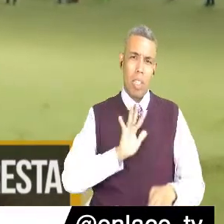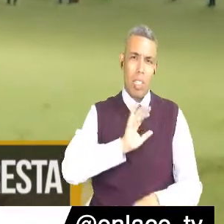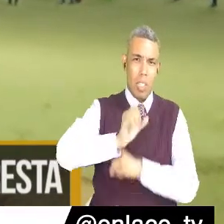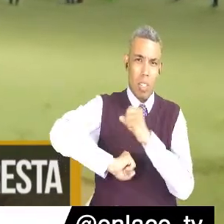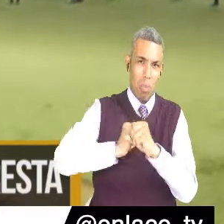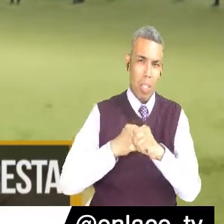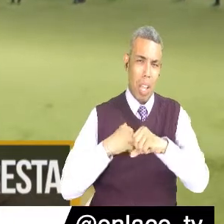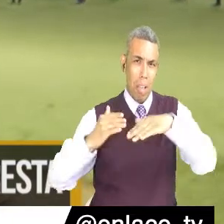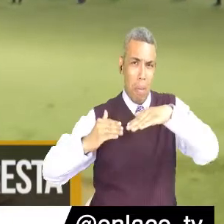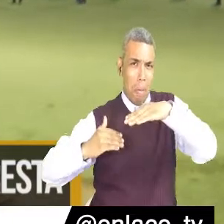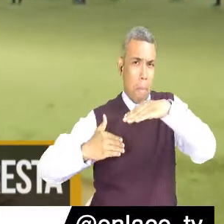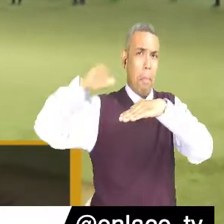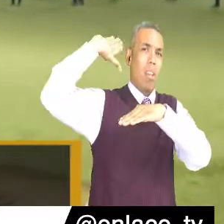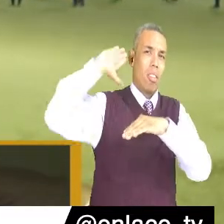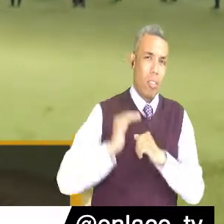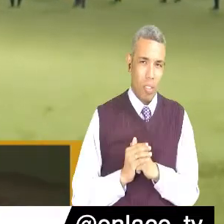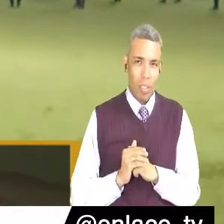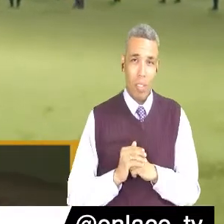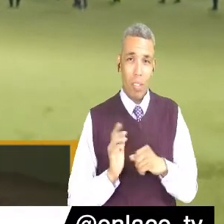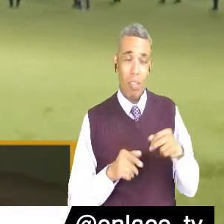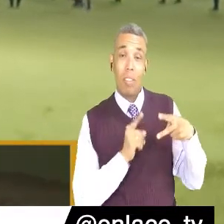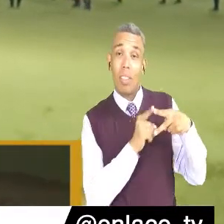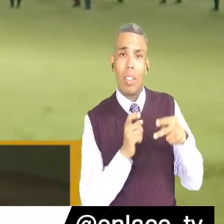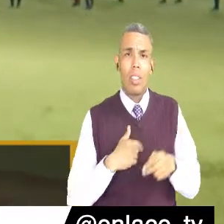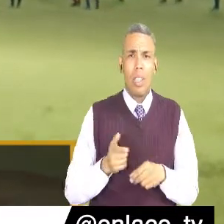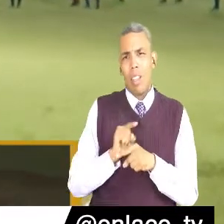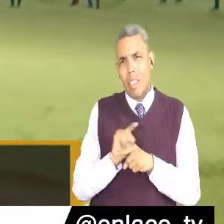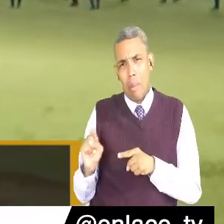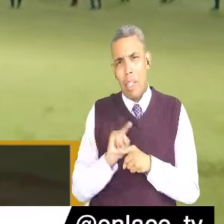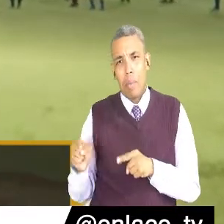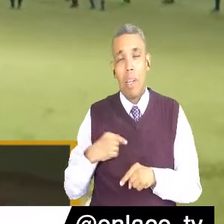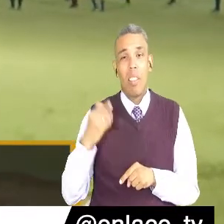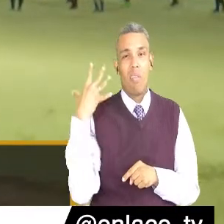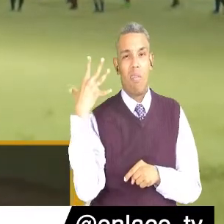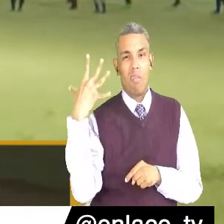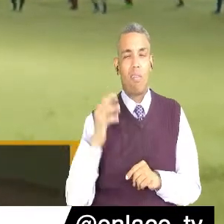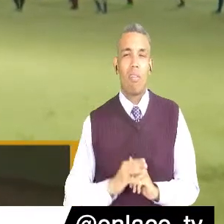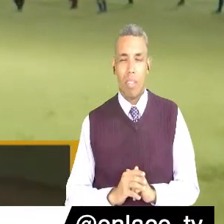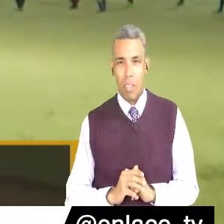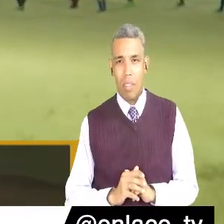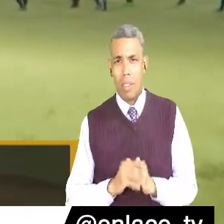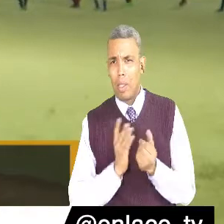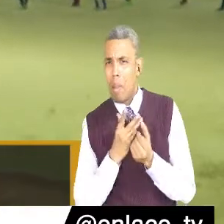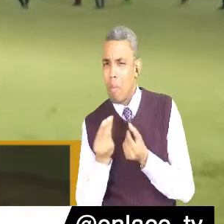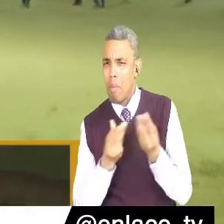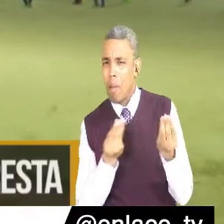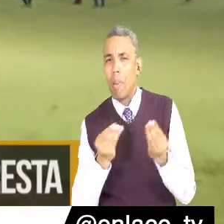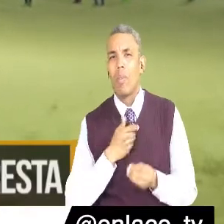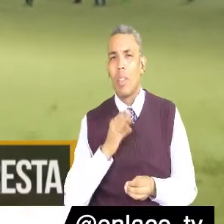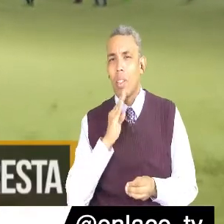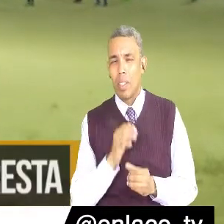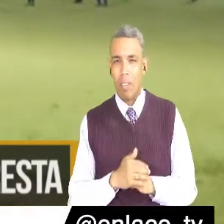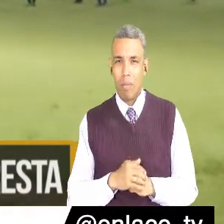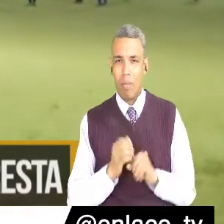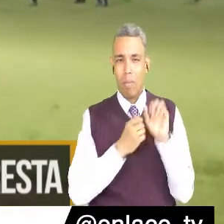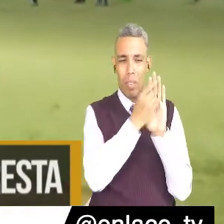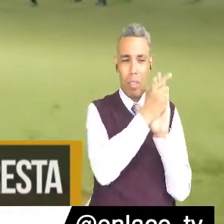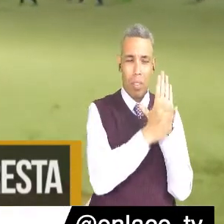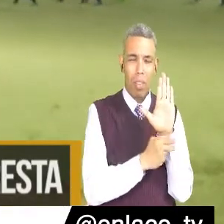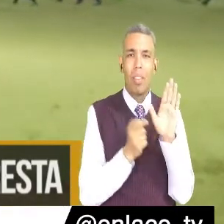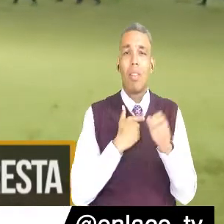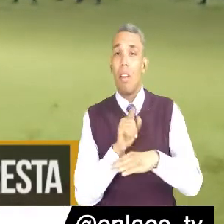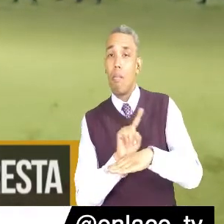ya vamos para la quinta fecha, donde protagonista en este campeonato ha liderado el equipo Barrio La